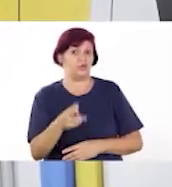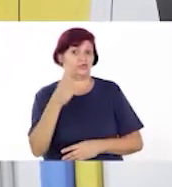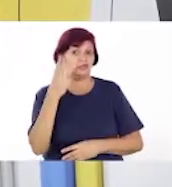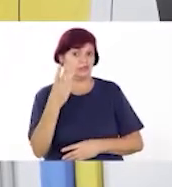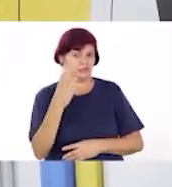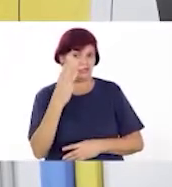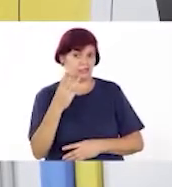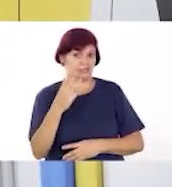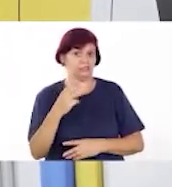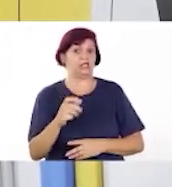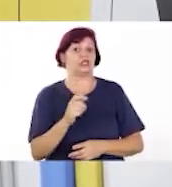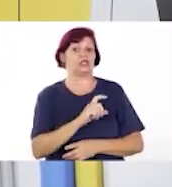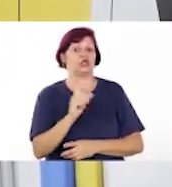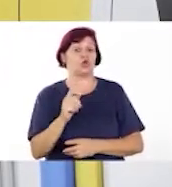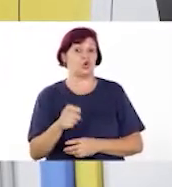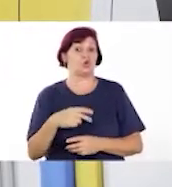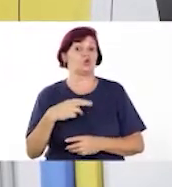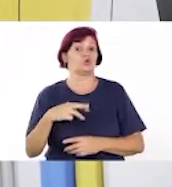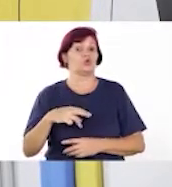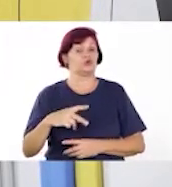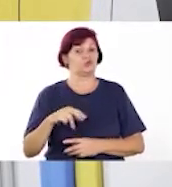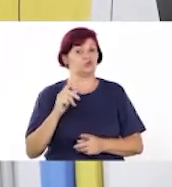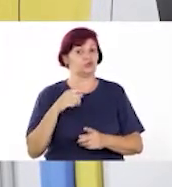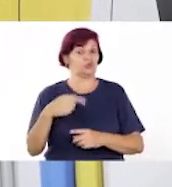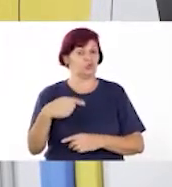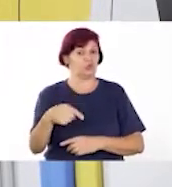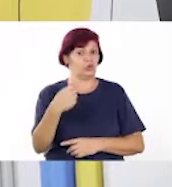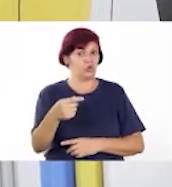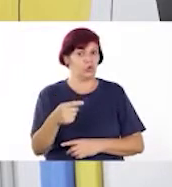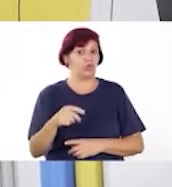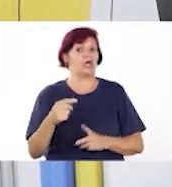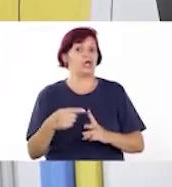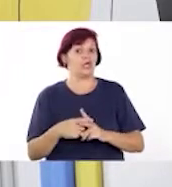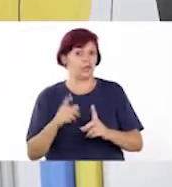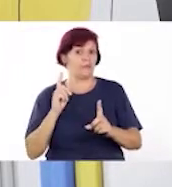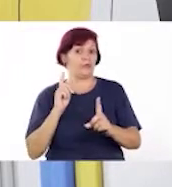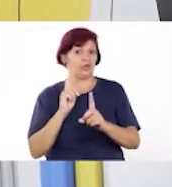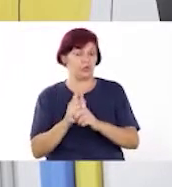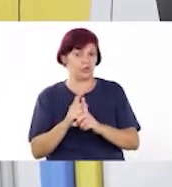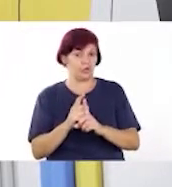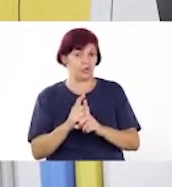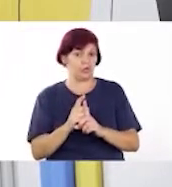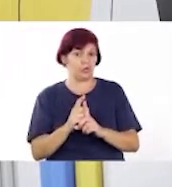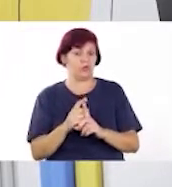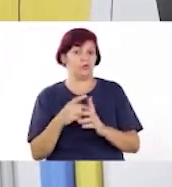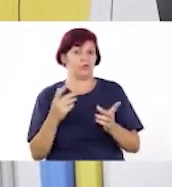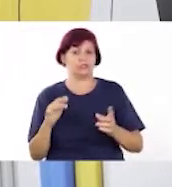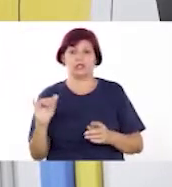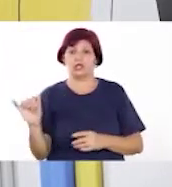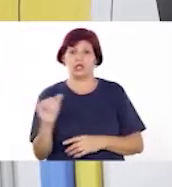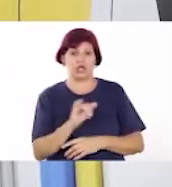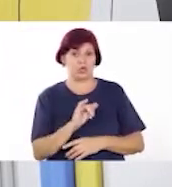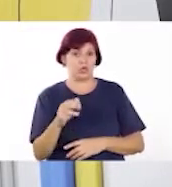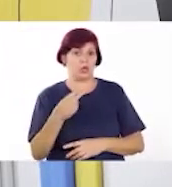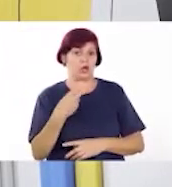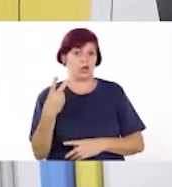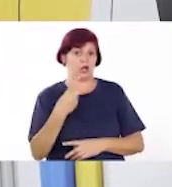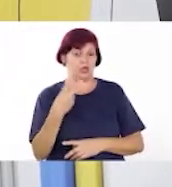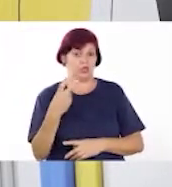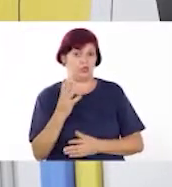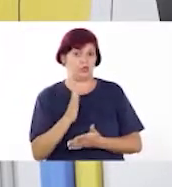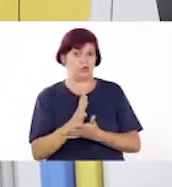semestre del curso regular y del cuarto semestre del curso por encuentro van a ser las mismas.